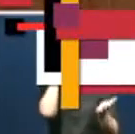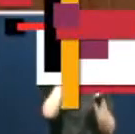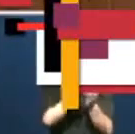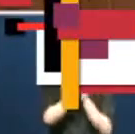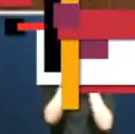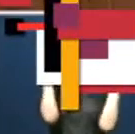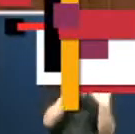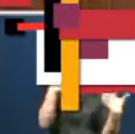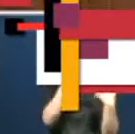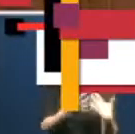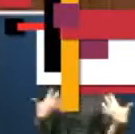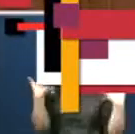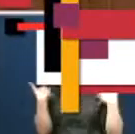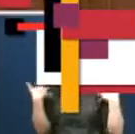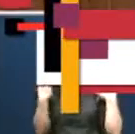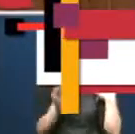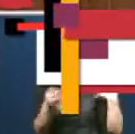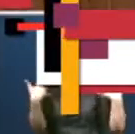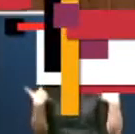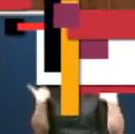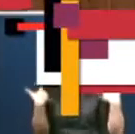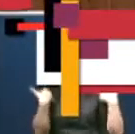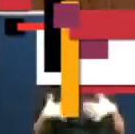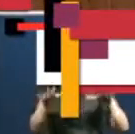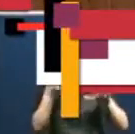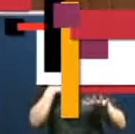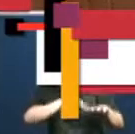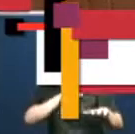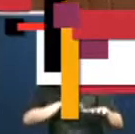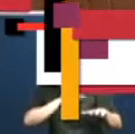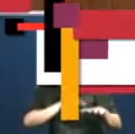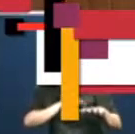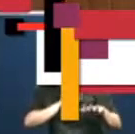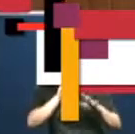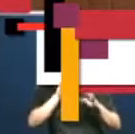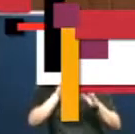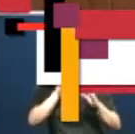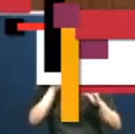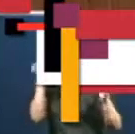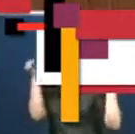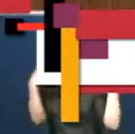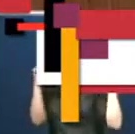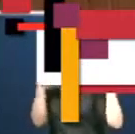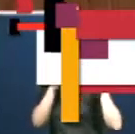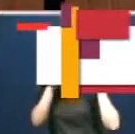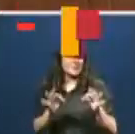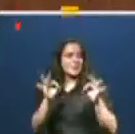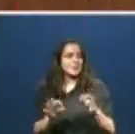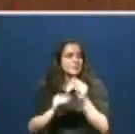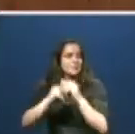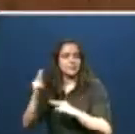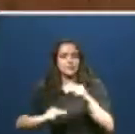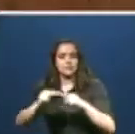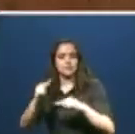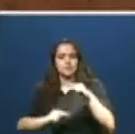Sí por supuesto pero también con un sentido práctico realista y constructivo vamos a ser